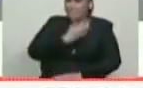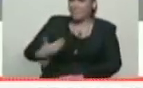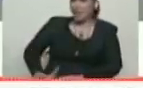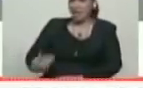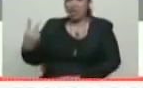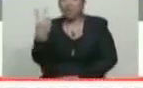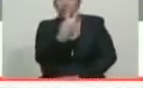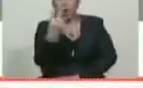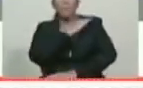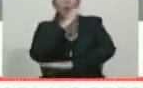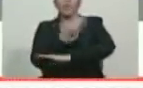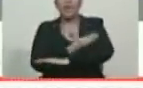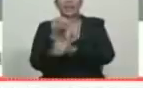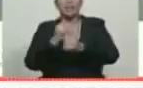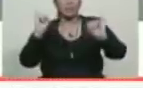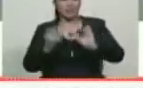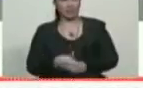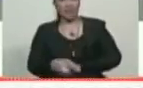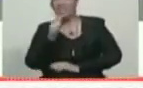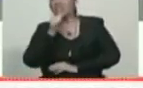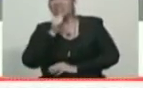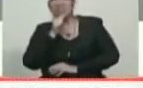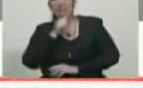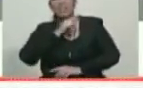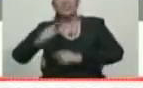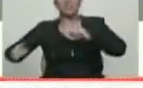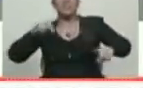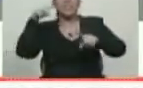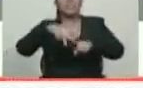poderes independientes. ¿Quién es el dictador?